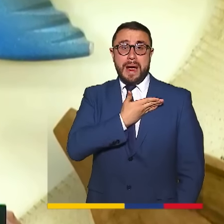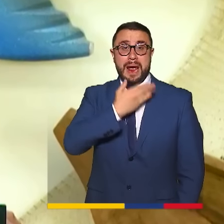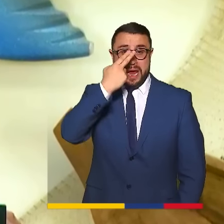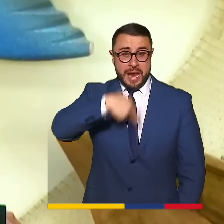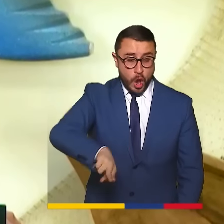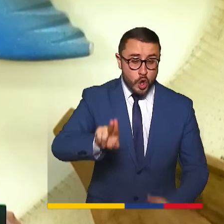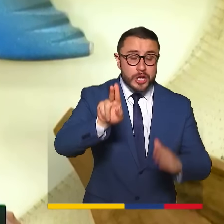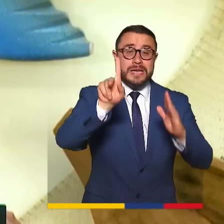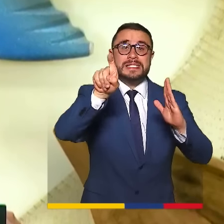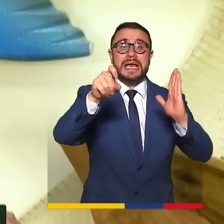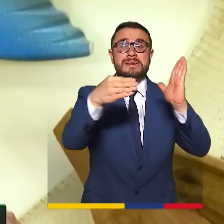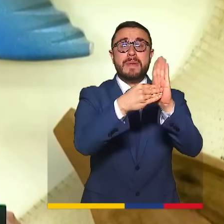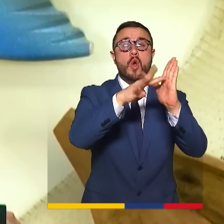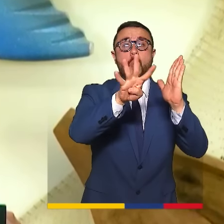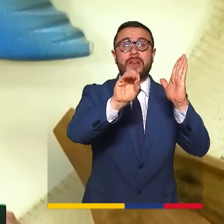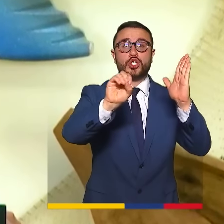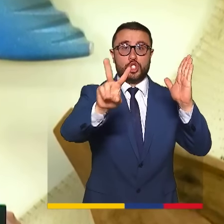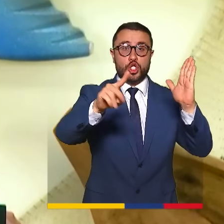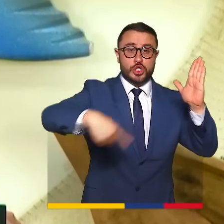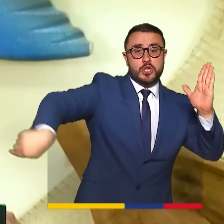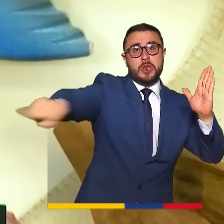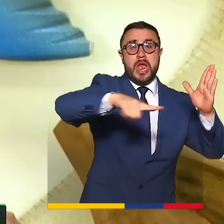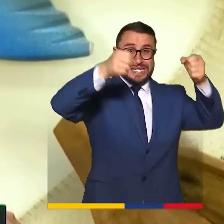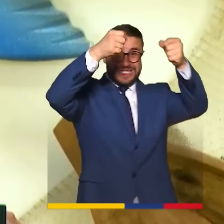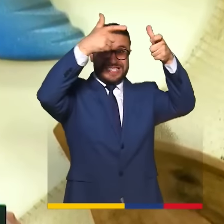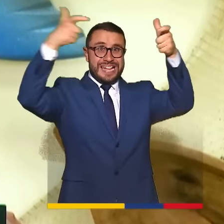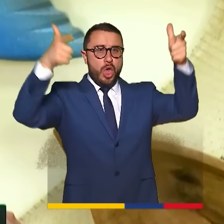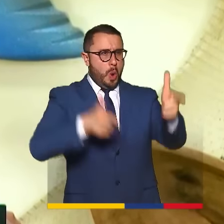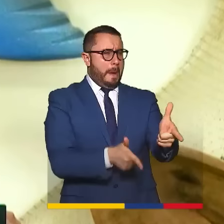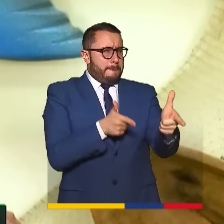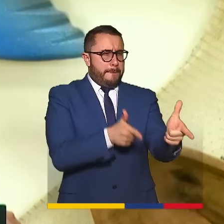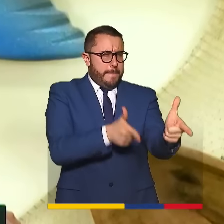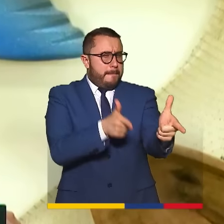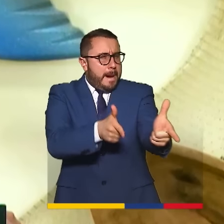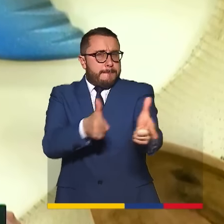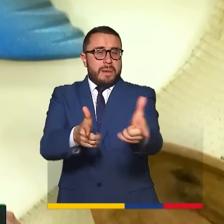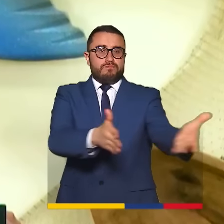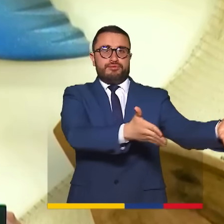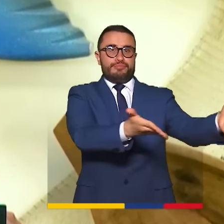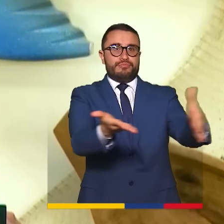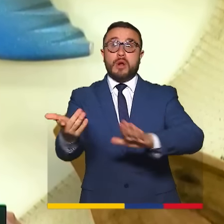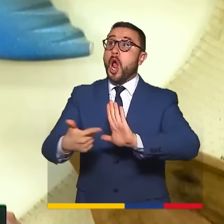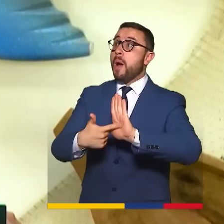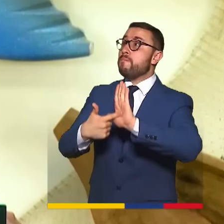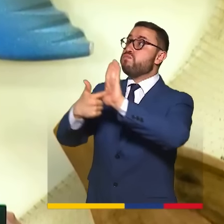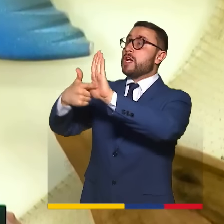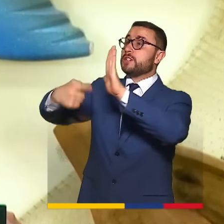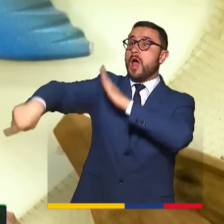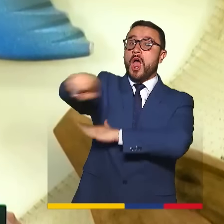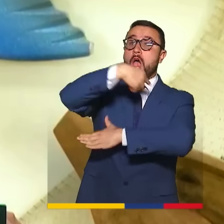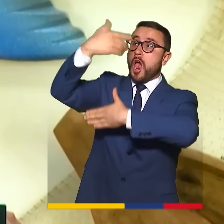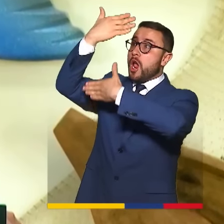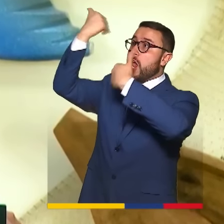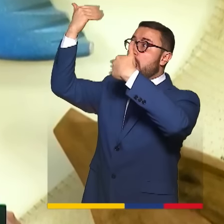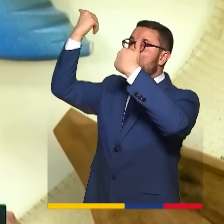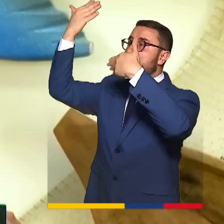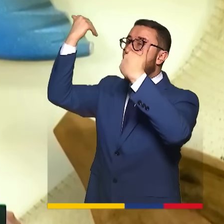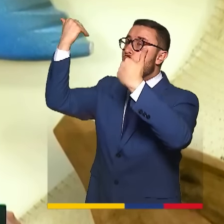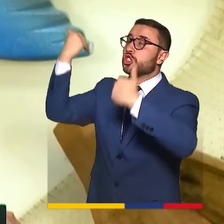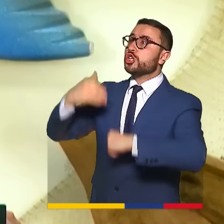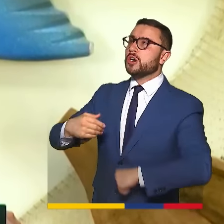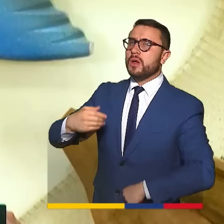6.402 jovencitos fusilados con armas oficiales para hacerlos parecer como guerrilleros dados